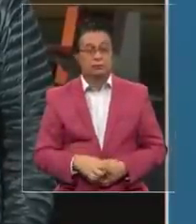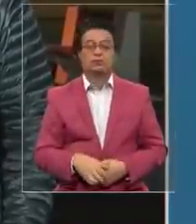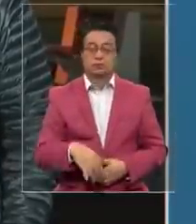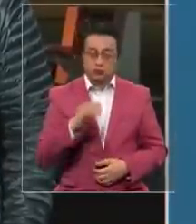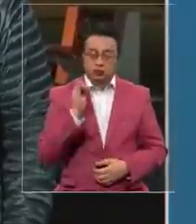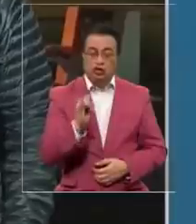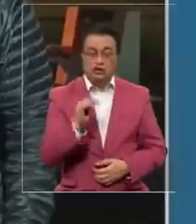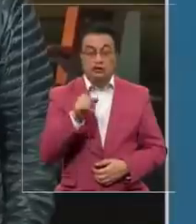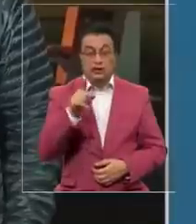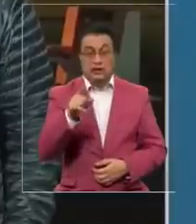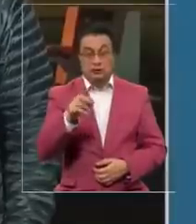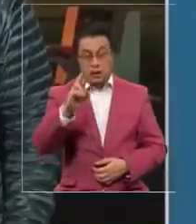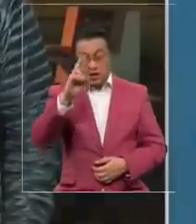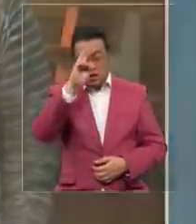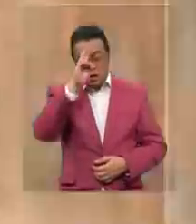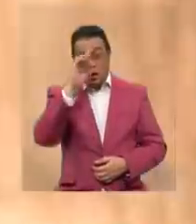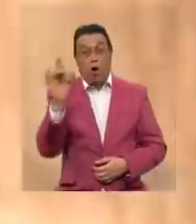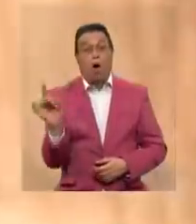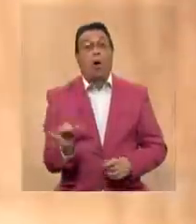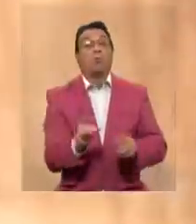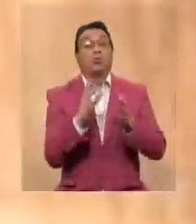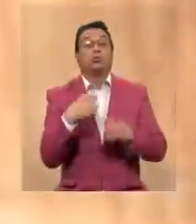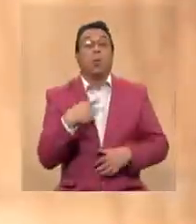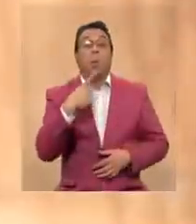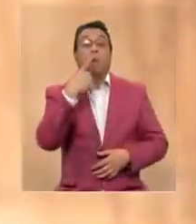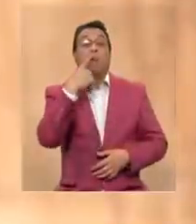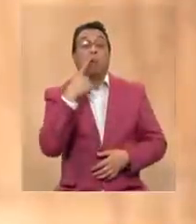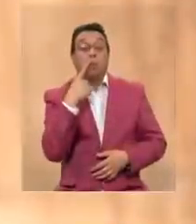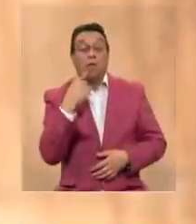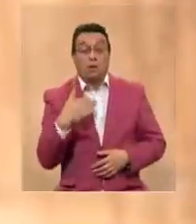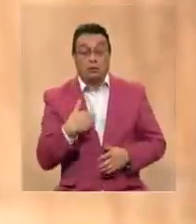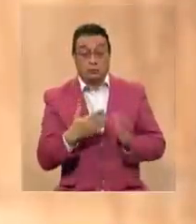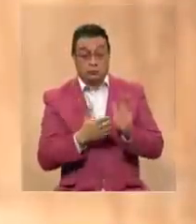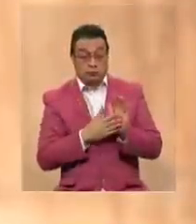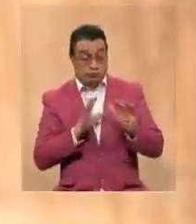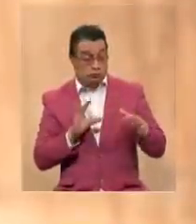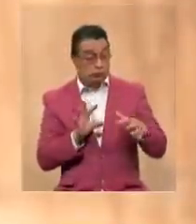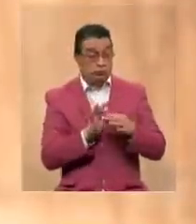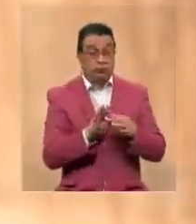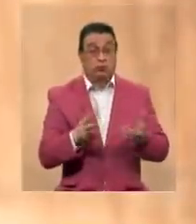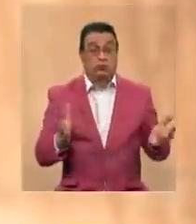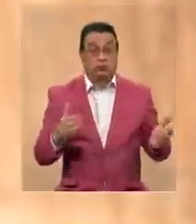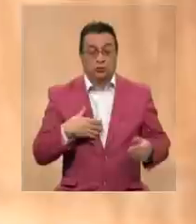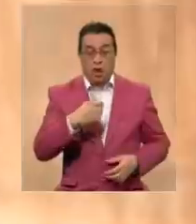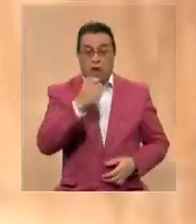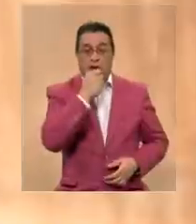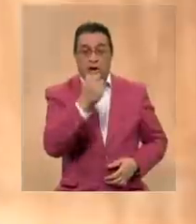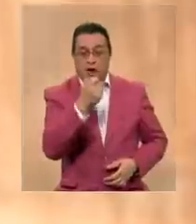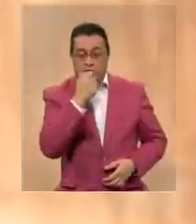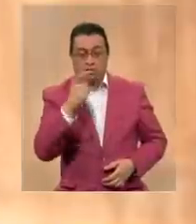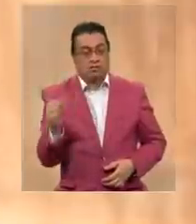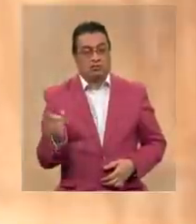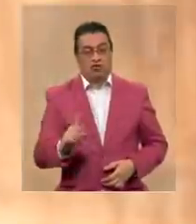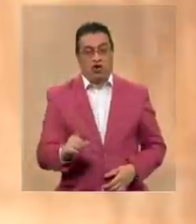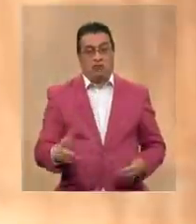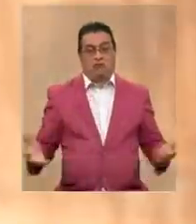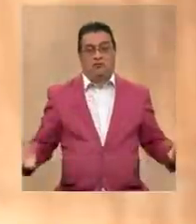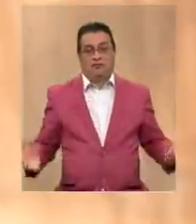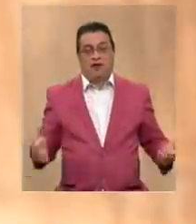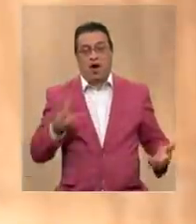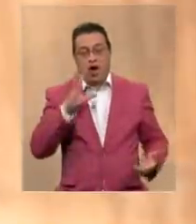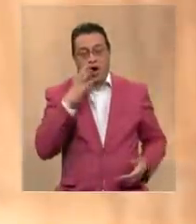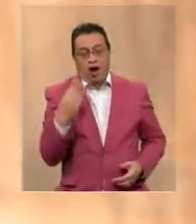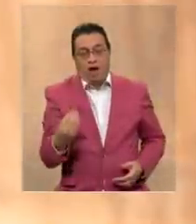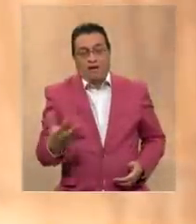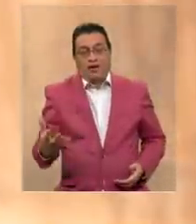Sí, eso es lo que a él le extraña, porque dice, si hubiese alguna prueba que hasta ahora lo estuviese vinculando, no estaría dando una entrevista frente a una cámara. Sin embargo, dice